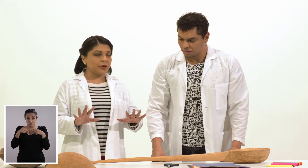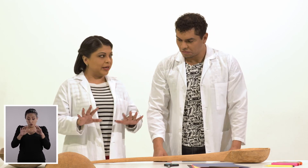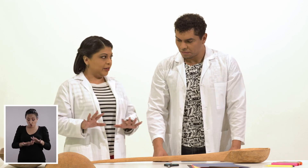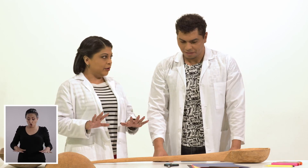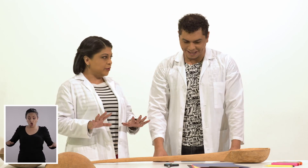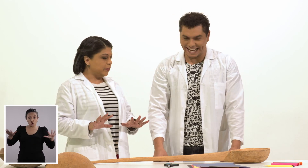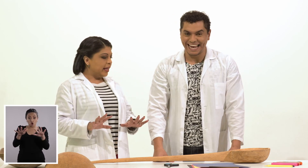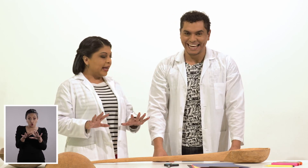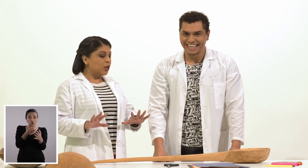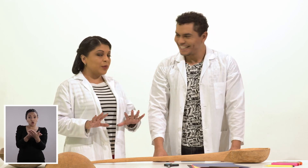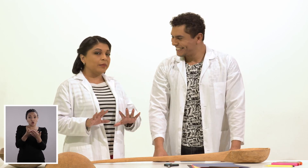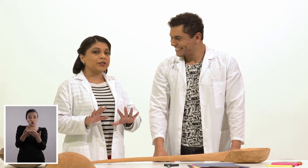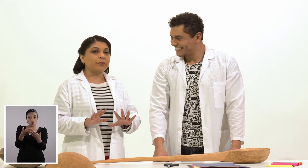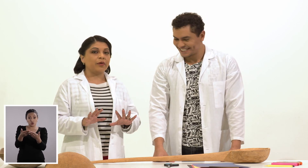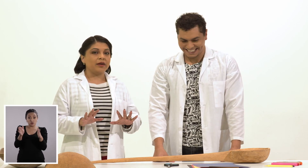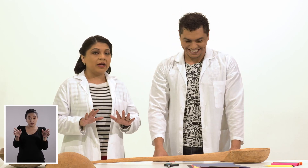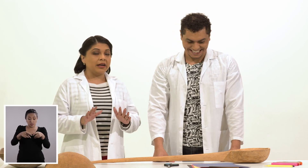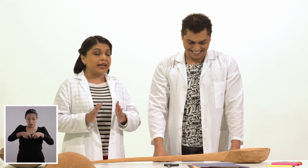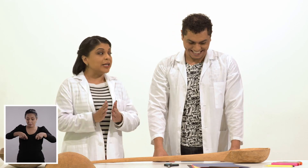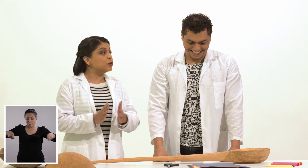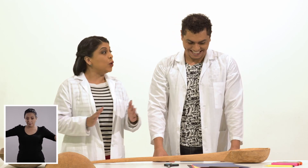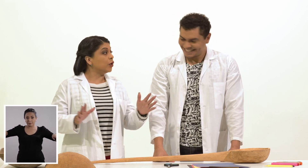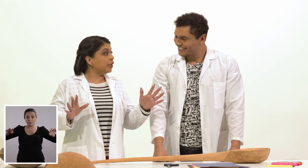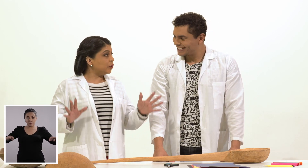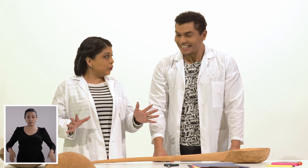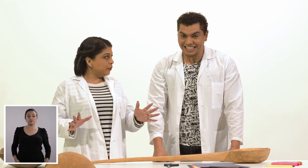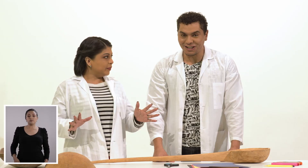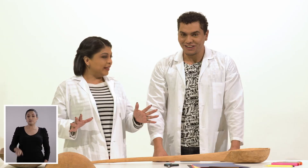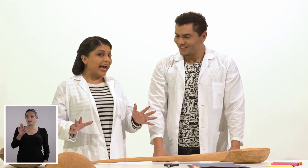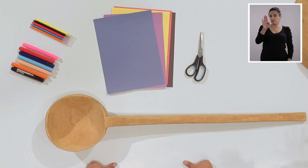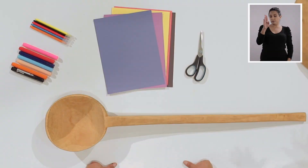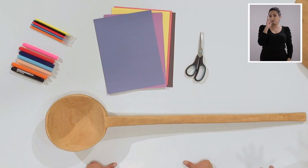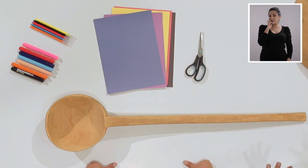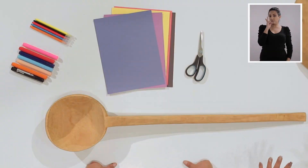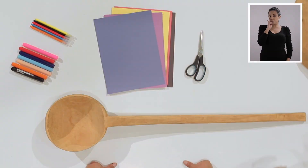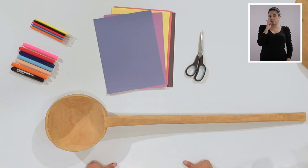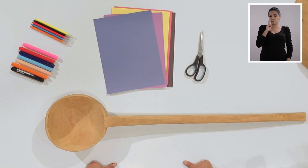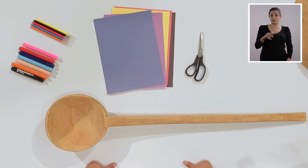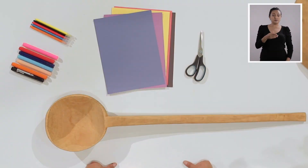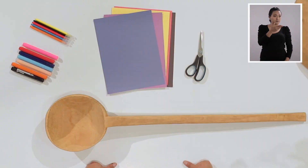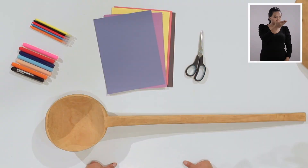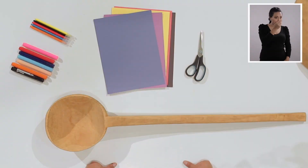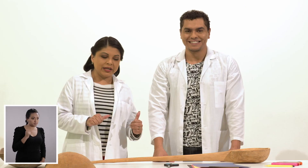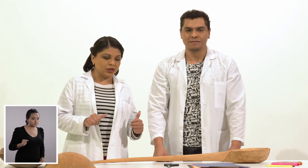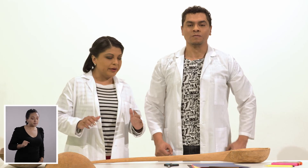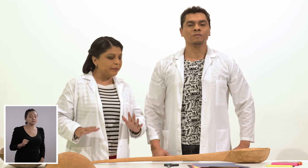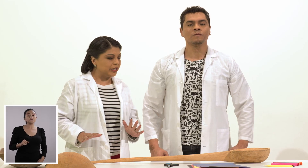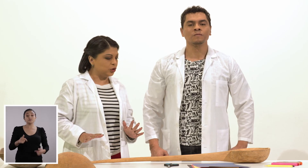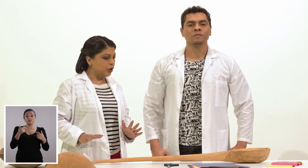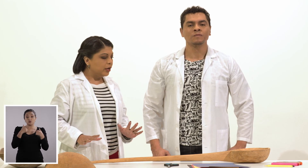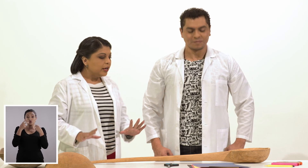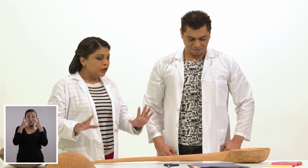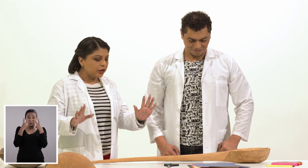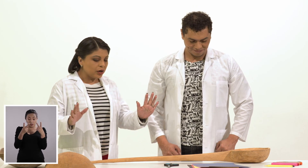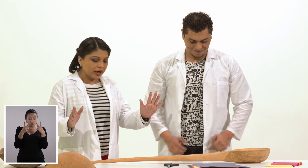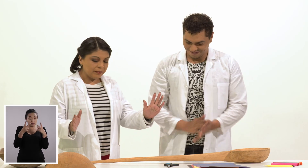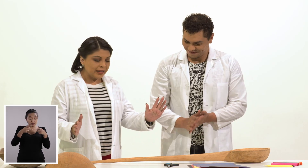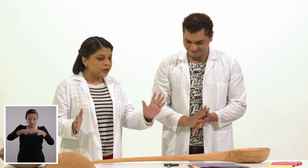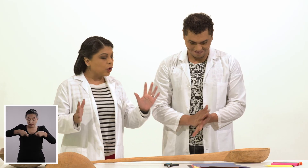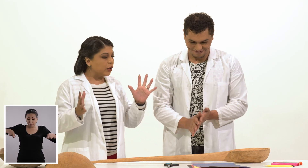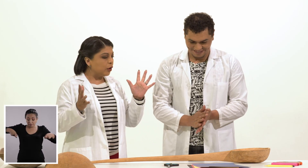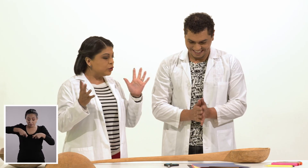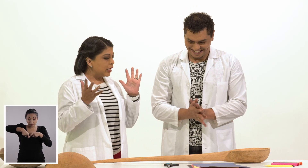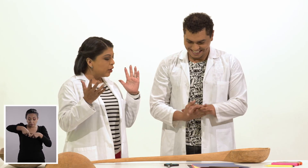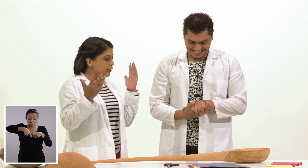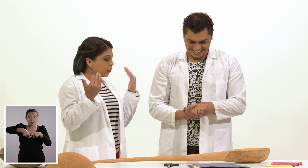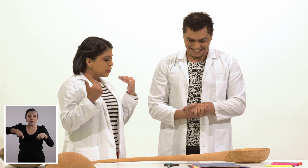aquí varios objetos que los vamos a poder medir en su longitud visto así que le vamos a poner este reto para saber punch yo quiero que